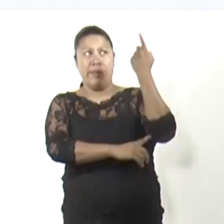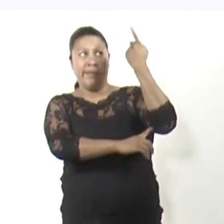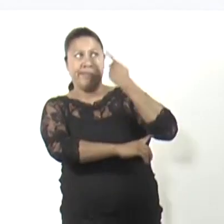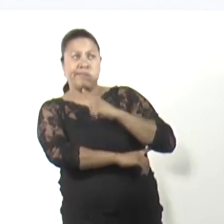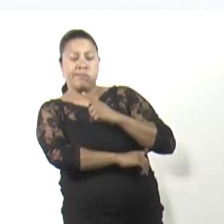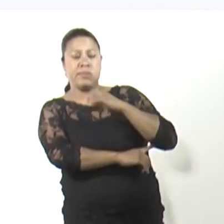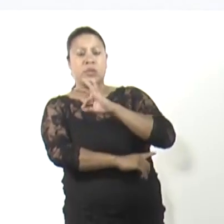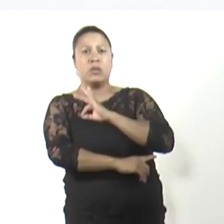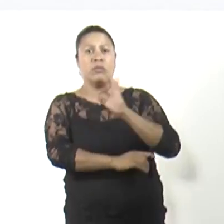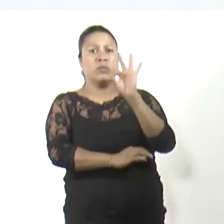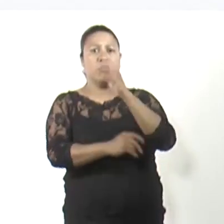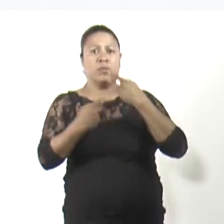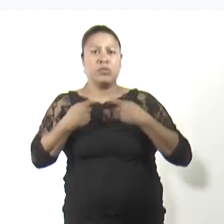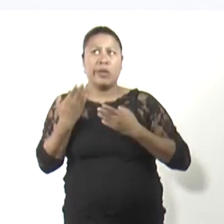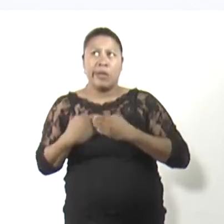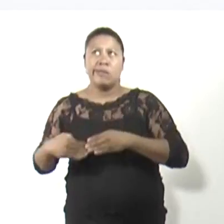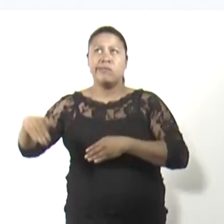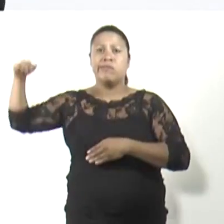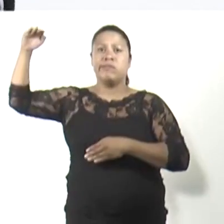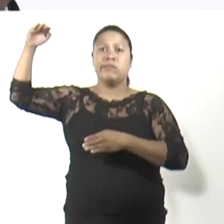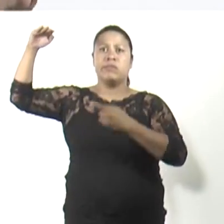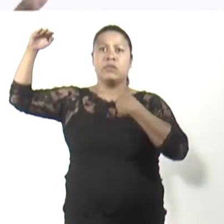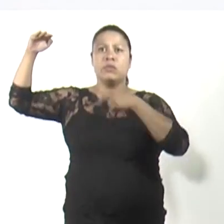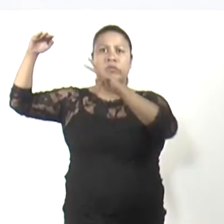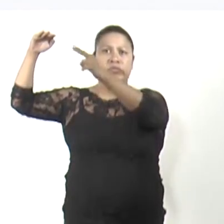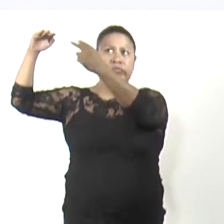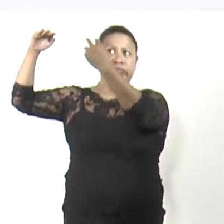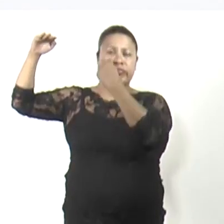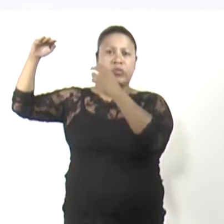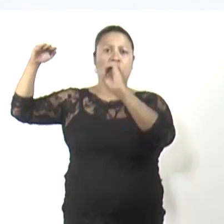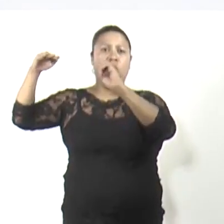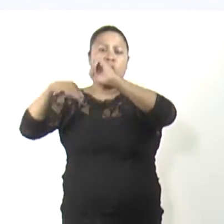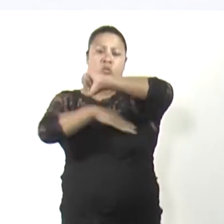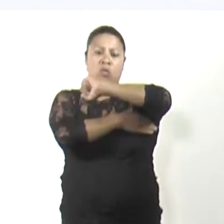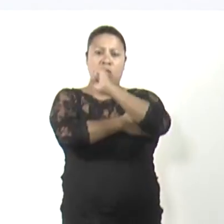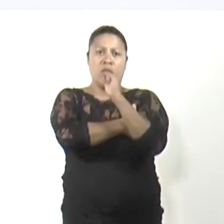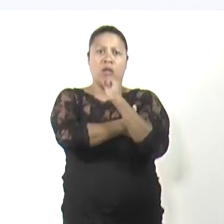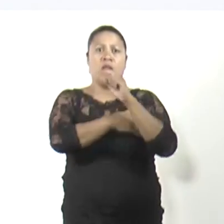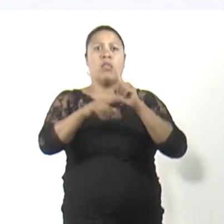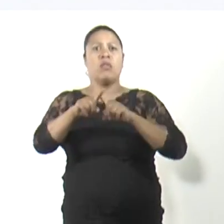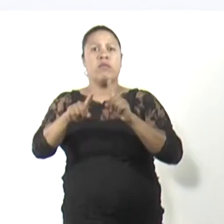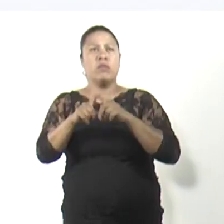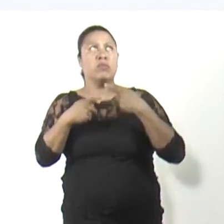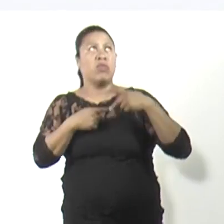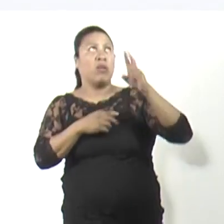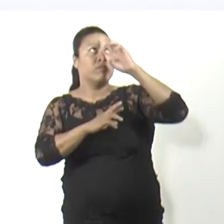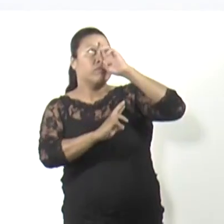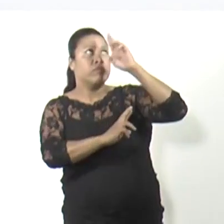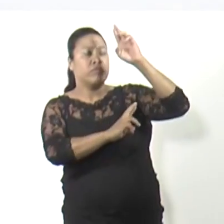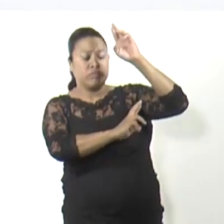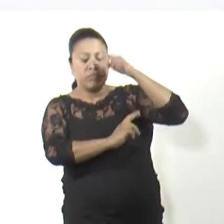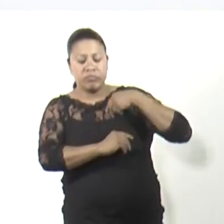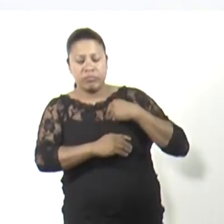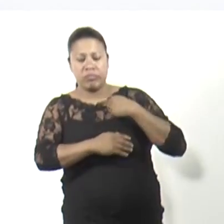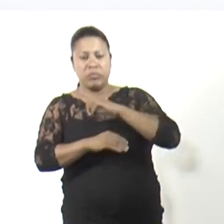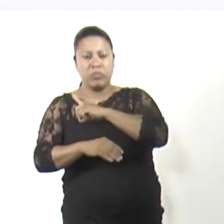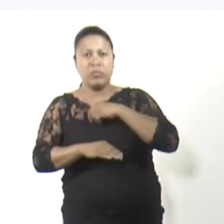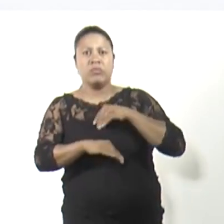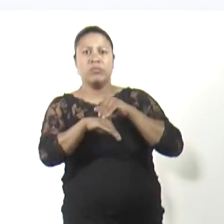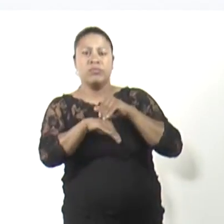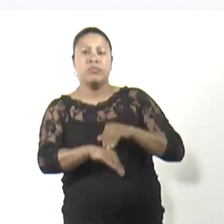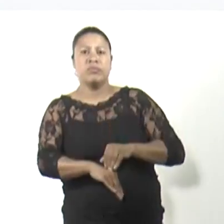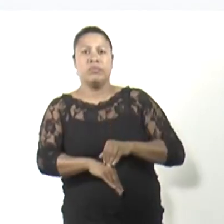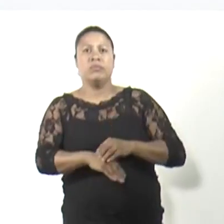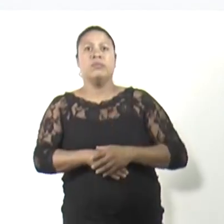un superior hace observar o guardar a sus inferiores. ¿Recuerdas? Habíamos